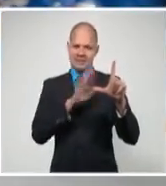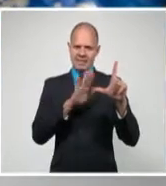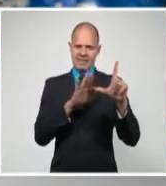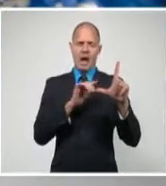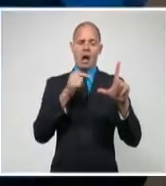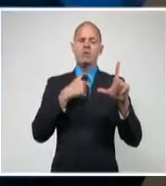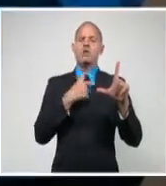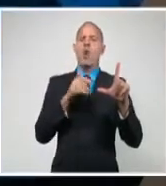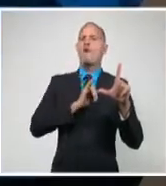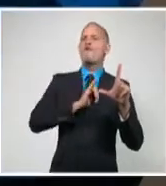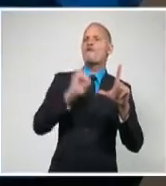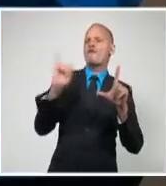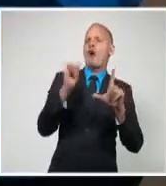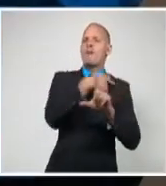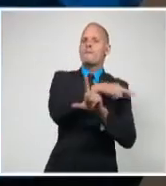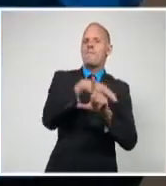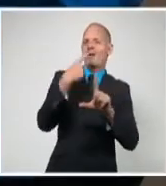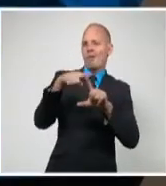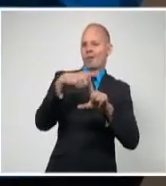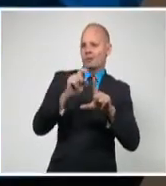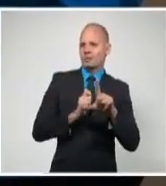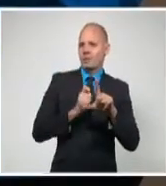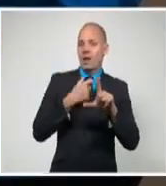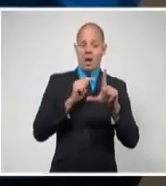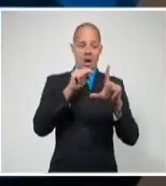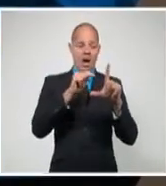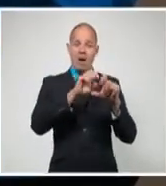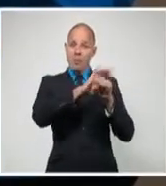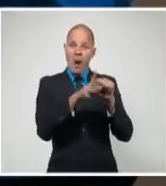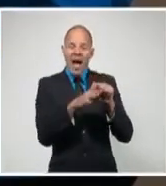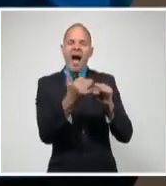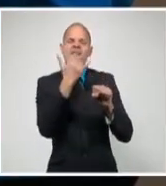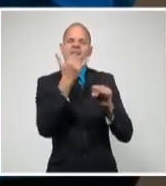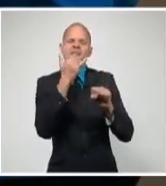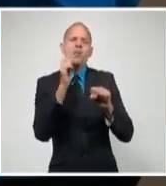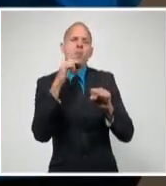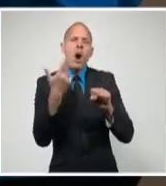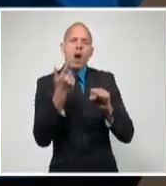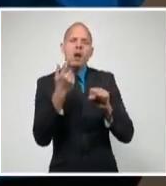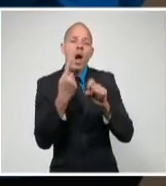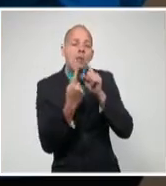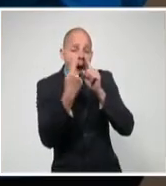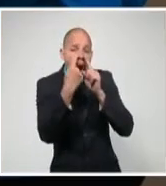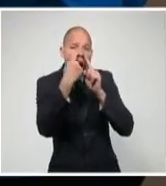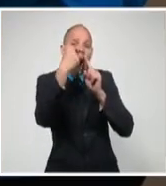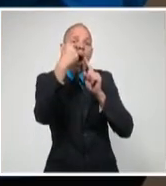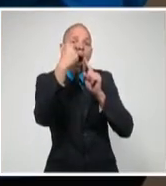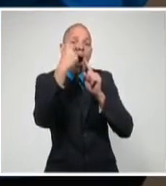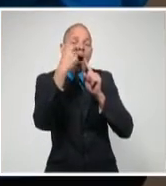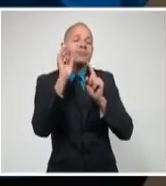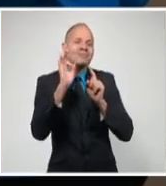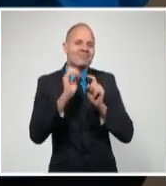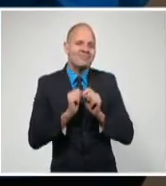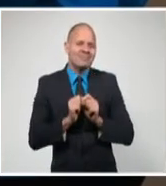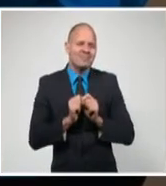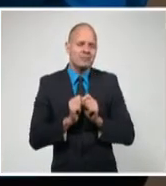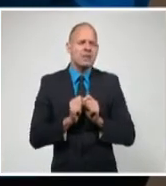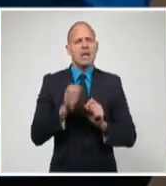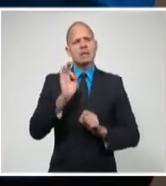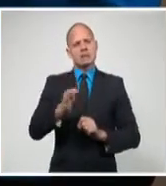virus a la mucosa respiratoria humana. Tal es así que es una de las posibles explicaciones a por qué los pacientes refieren